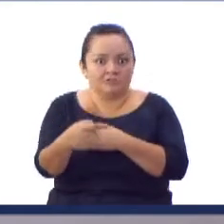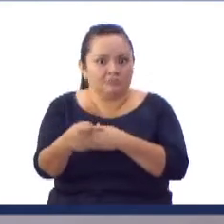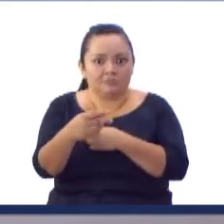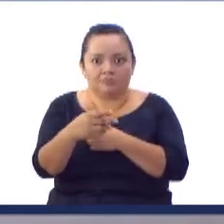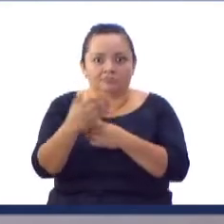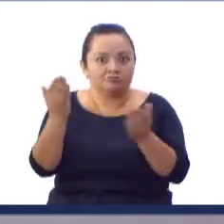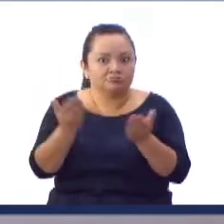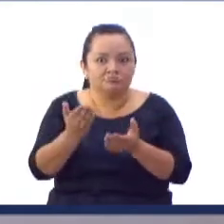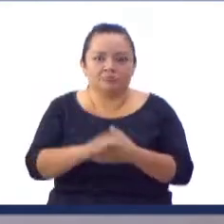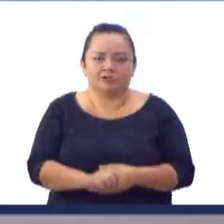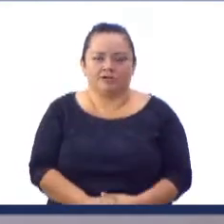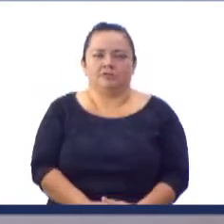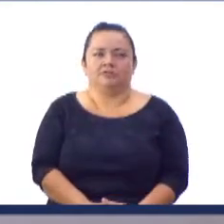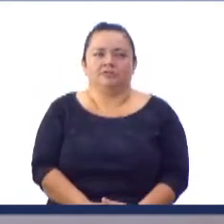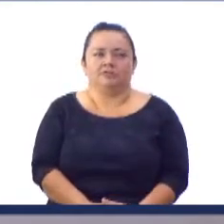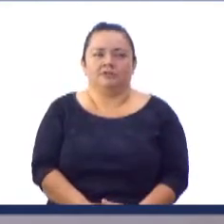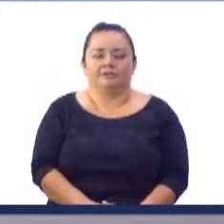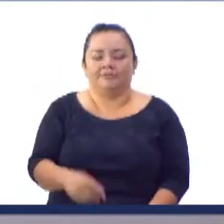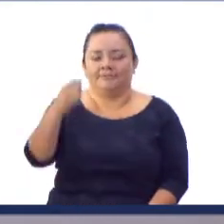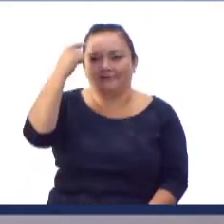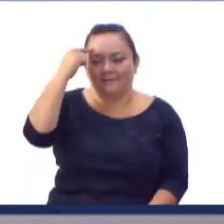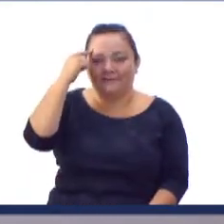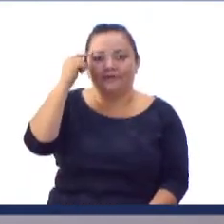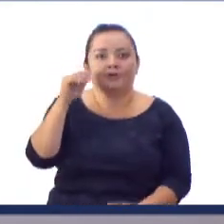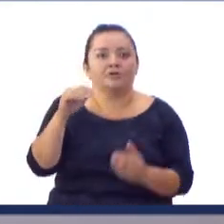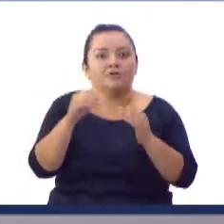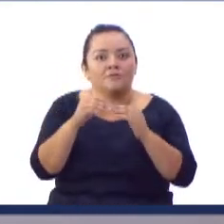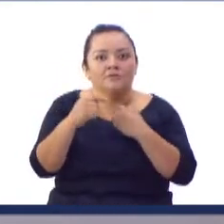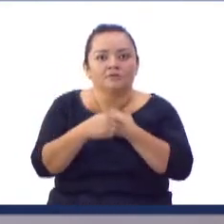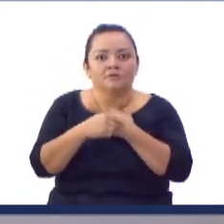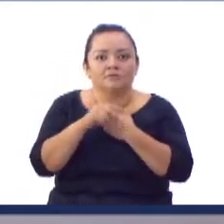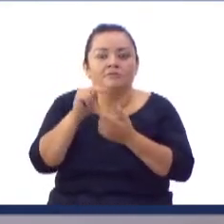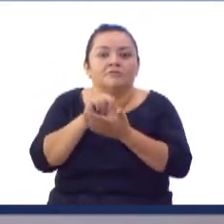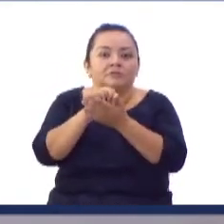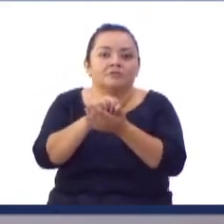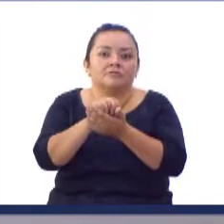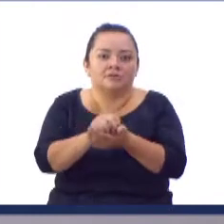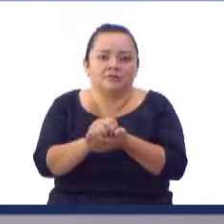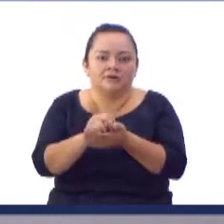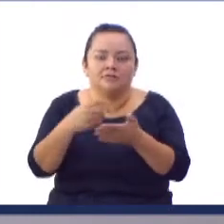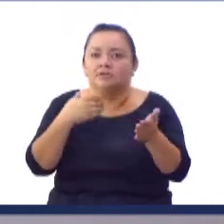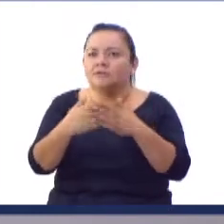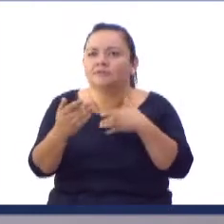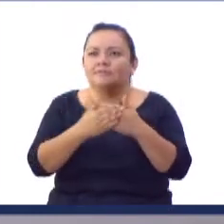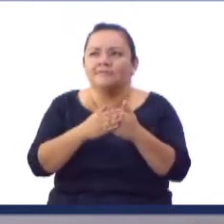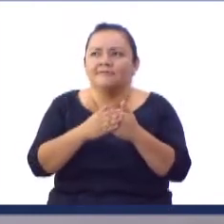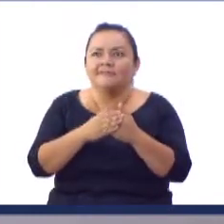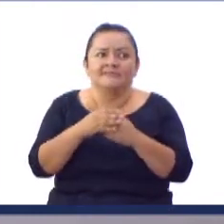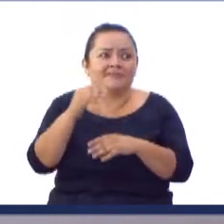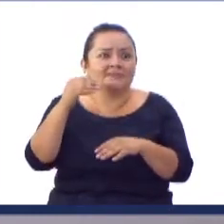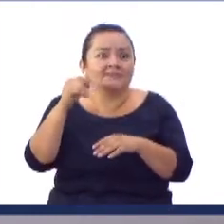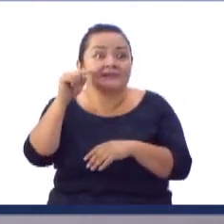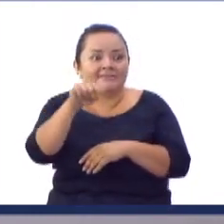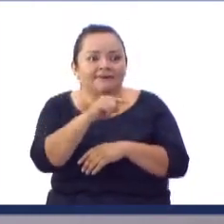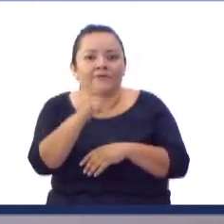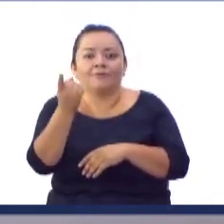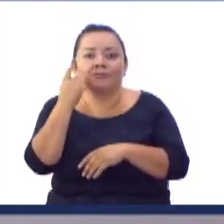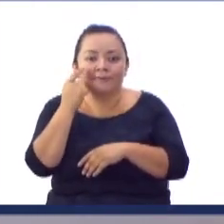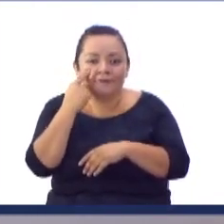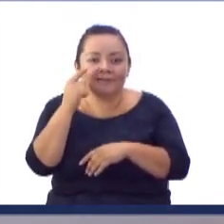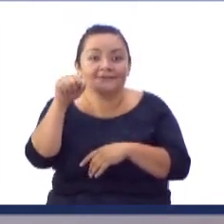demás como en los tiempos de nueves donde a pesar de que dios está mandando cientos mensajitos